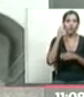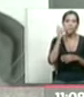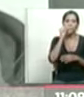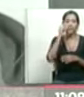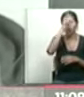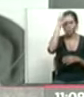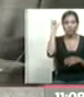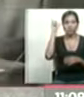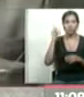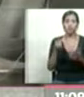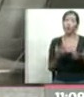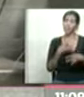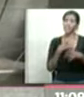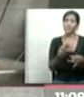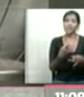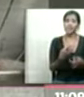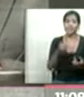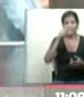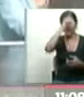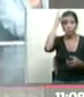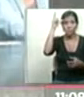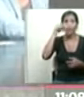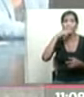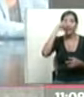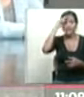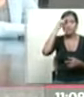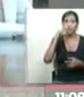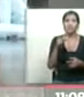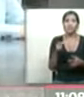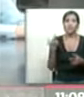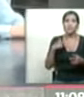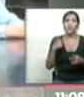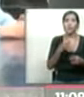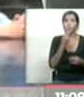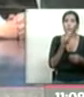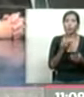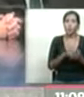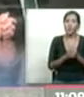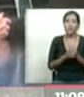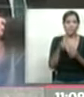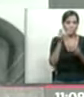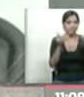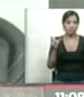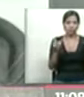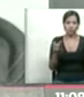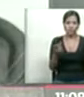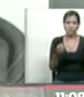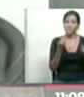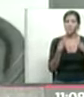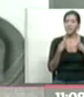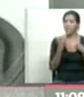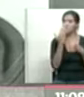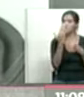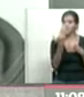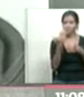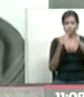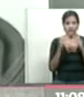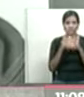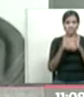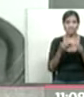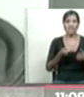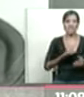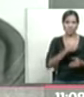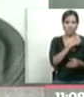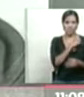López. Lo interesante es que Leopoldo López, padre, tiene unos muy buenos vecinos en Madrid. Él es vecino, creo